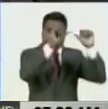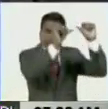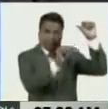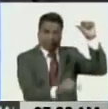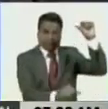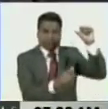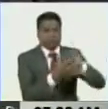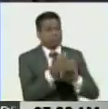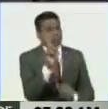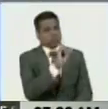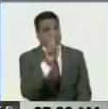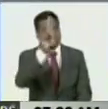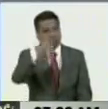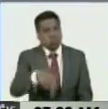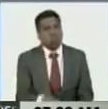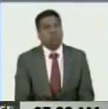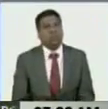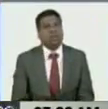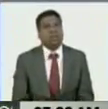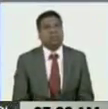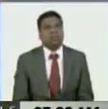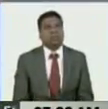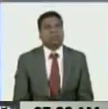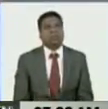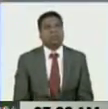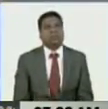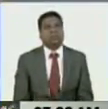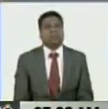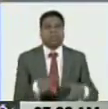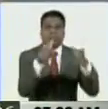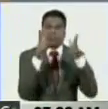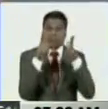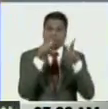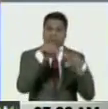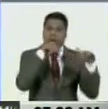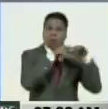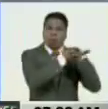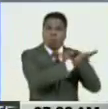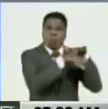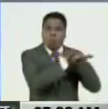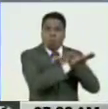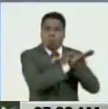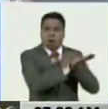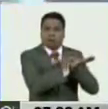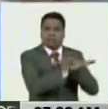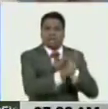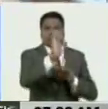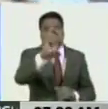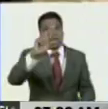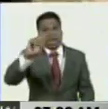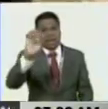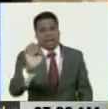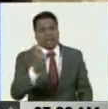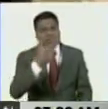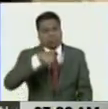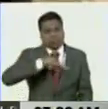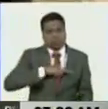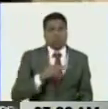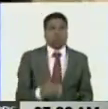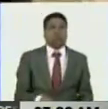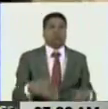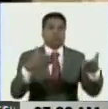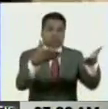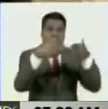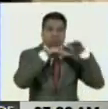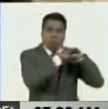las nóminas de los partidos están allí y reposan en la Oficina Nacional de Partidos Políticos. Es decir, tú llevaste tu nómina